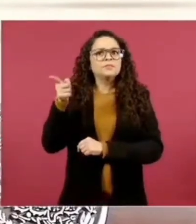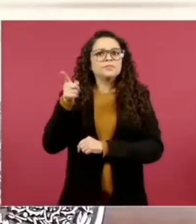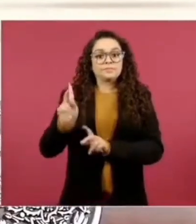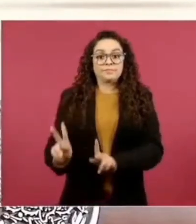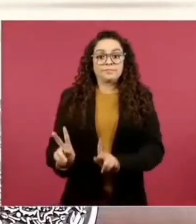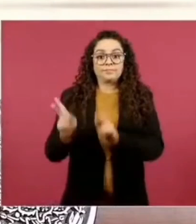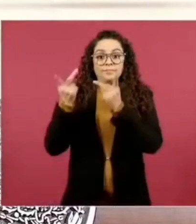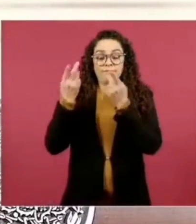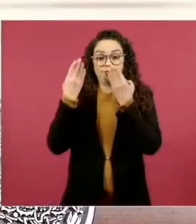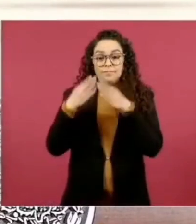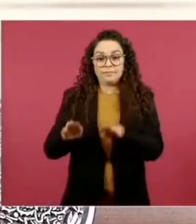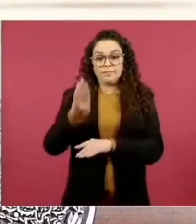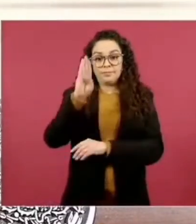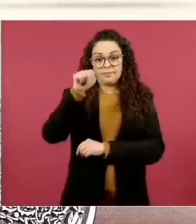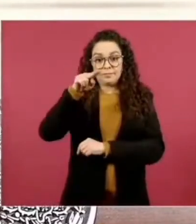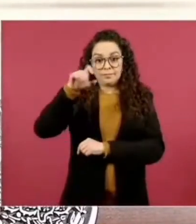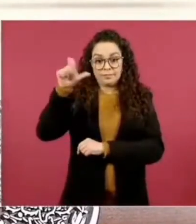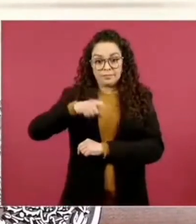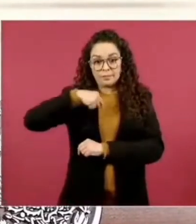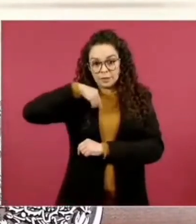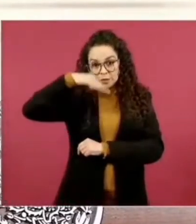que el gobierno lo comprara.